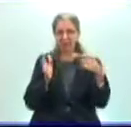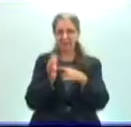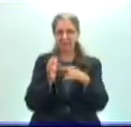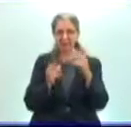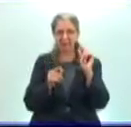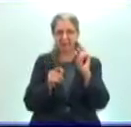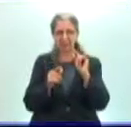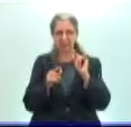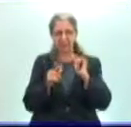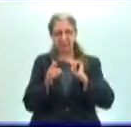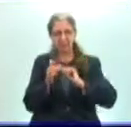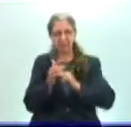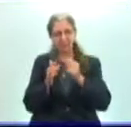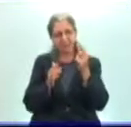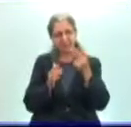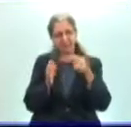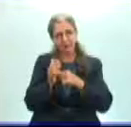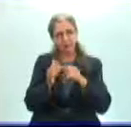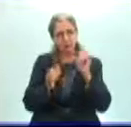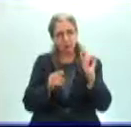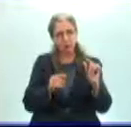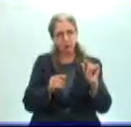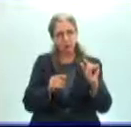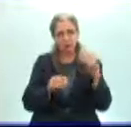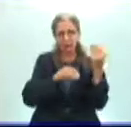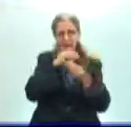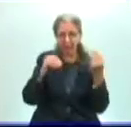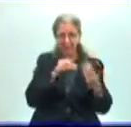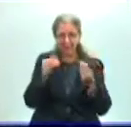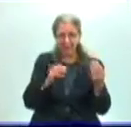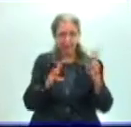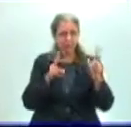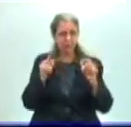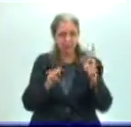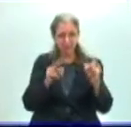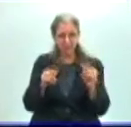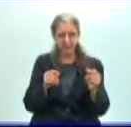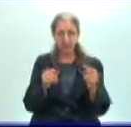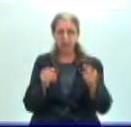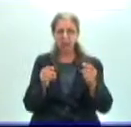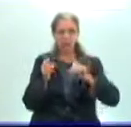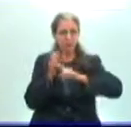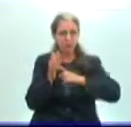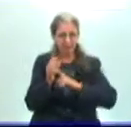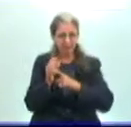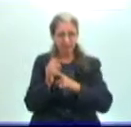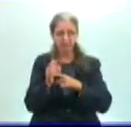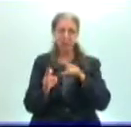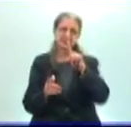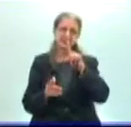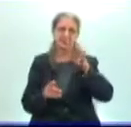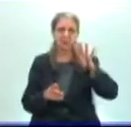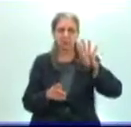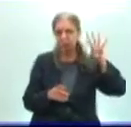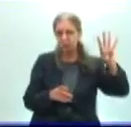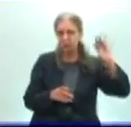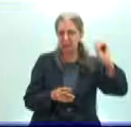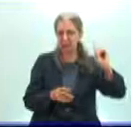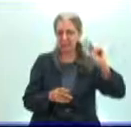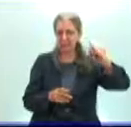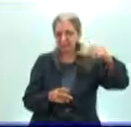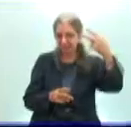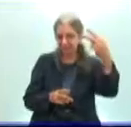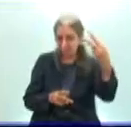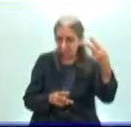sustituimos los valores de P y de Q, efectuamos la multiplicación y obtenemos